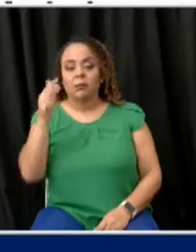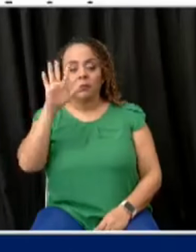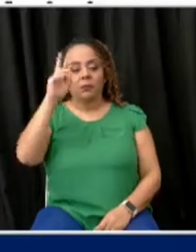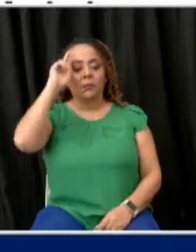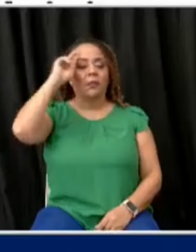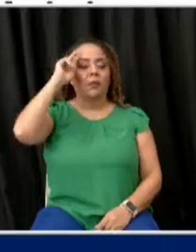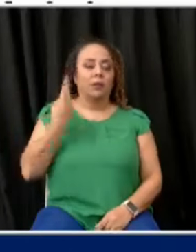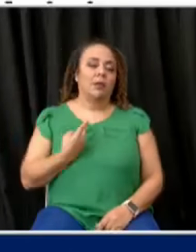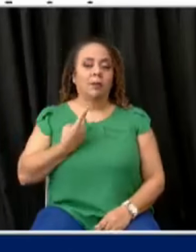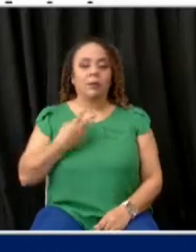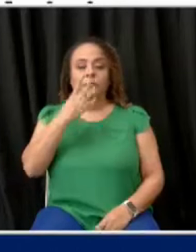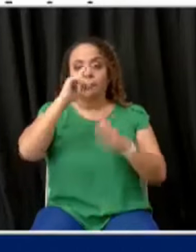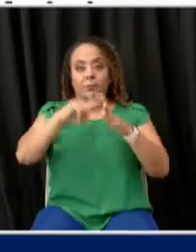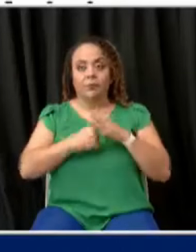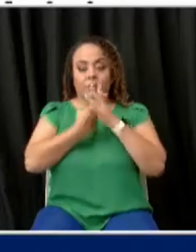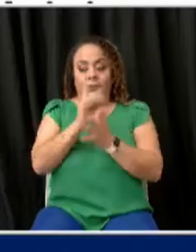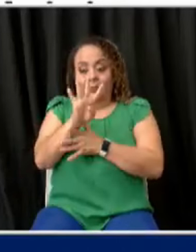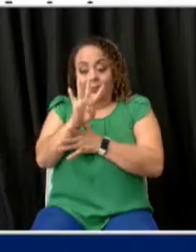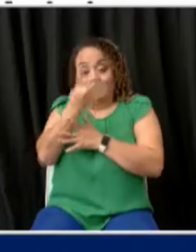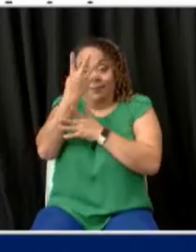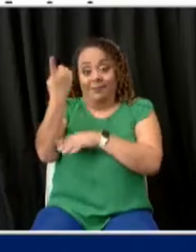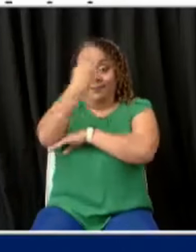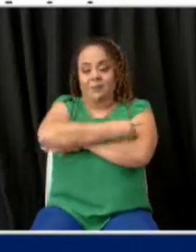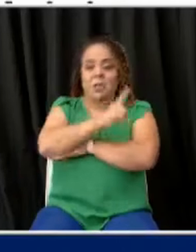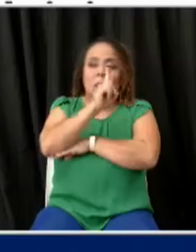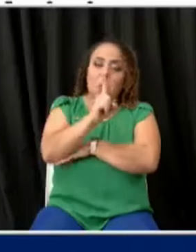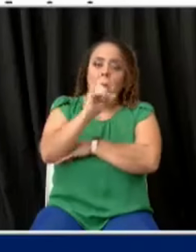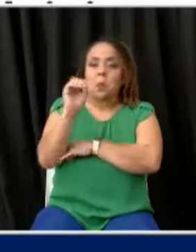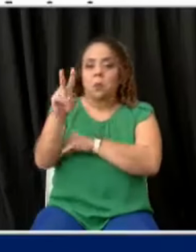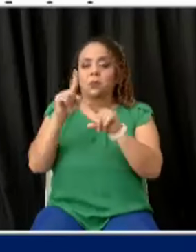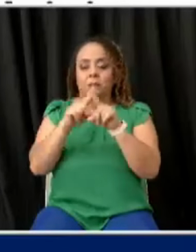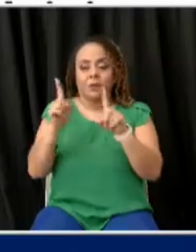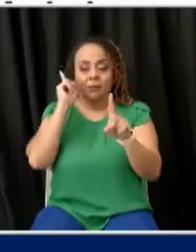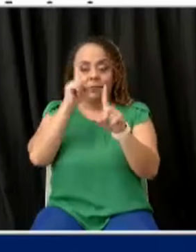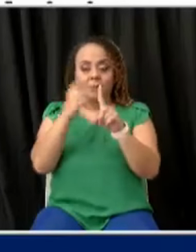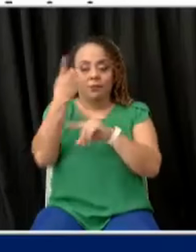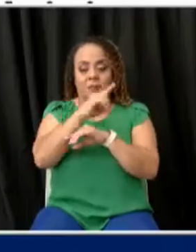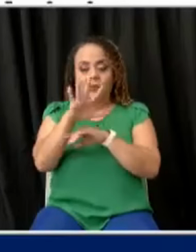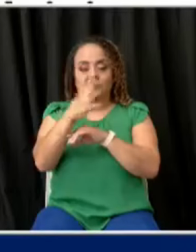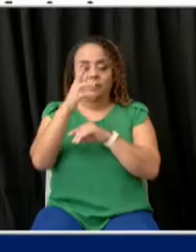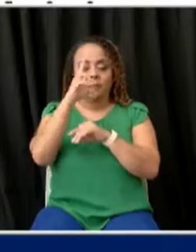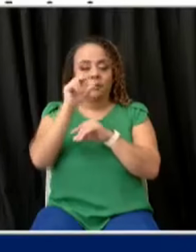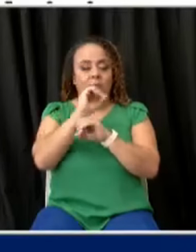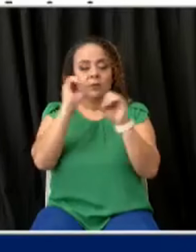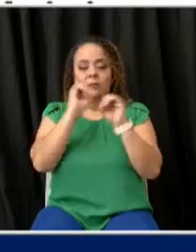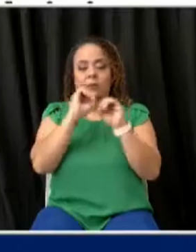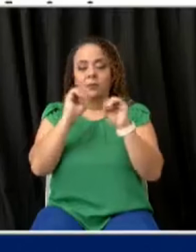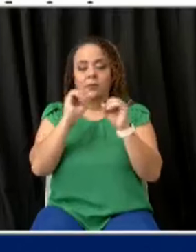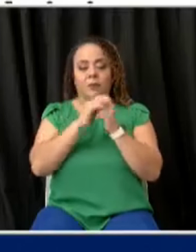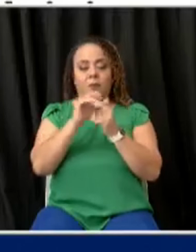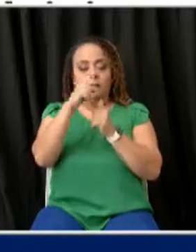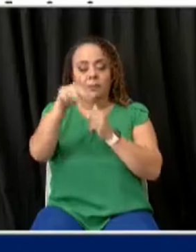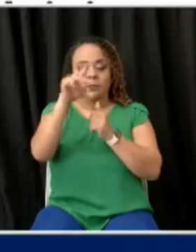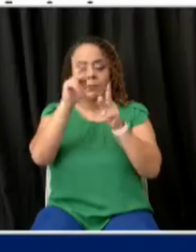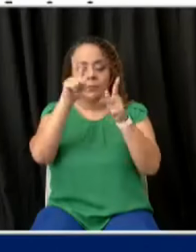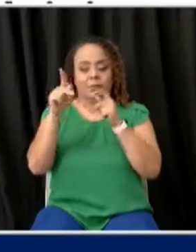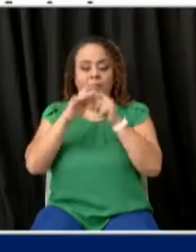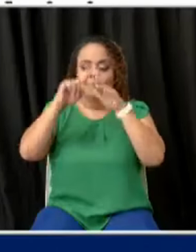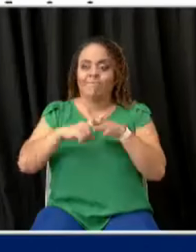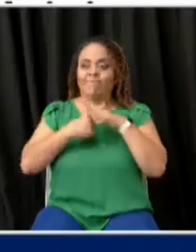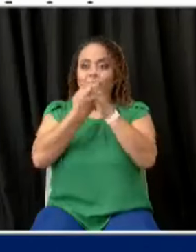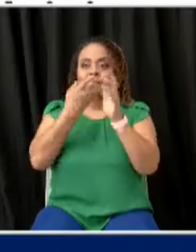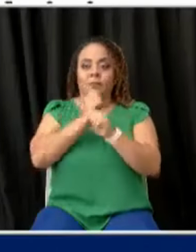se desmayaron, y a partir del cuarto día 1, 2, pero hasta el día 5 ya no se desmayó nadie. O sea, esas personas que las empezaron